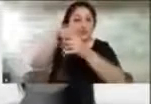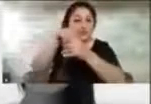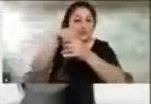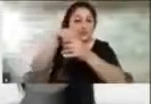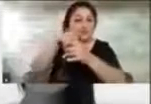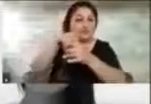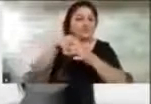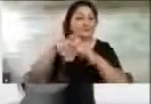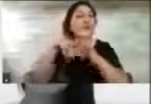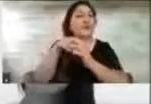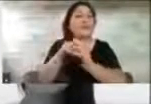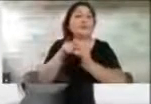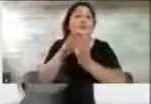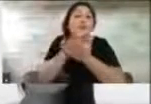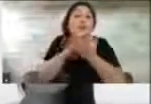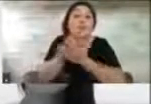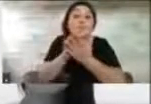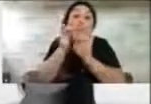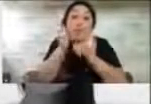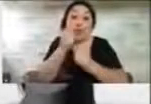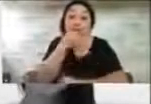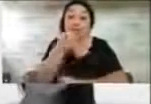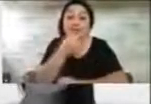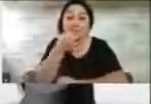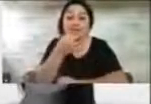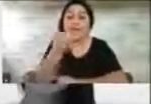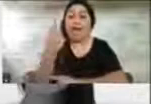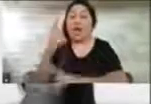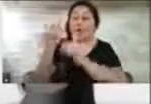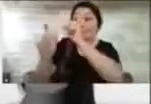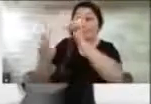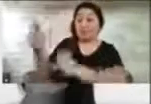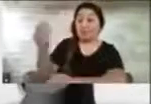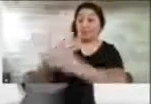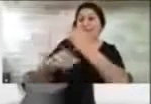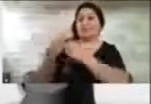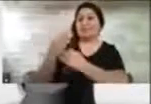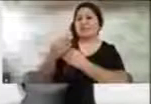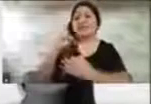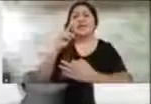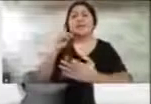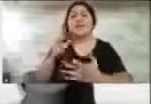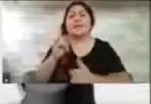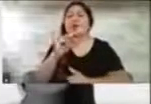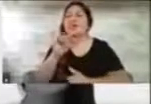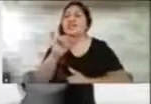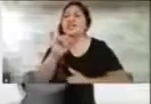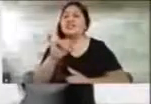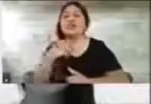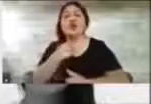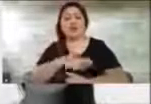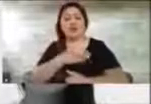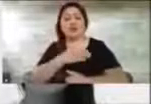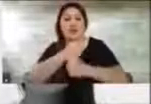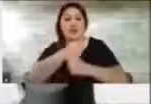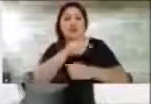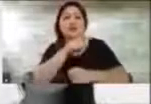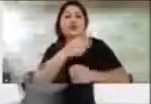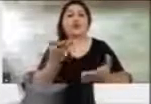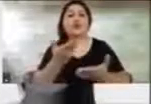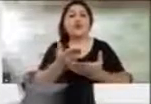puedo decir es que hay personas que de repente me han dicho ya y si yo quiero trabajar contigo y yo les digo ok busca por ejemplo